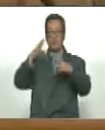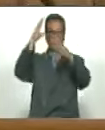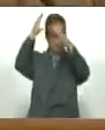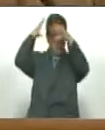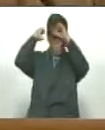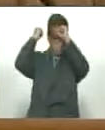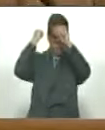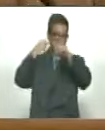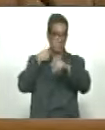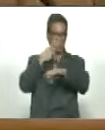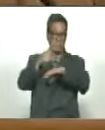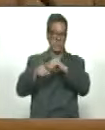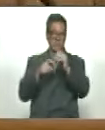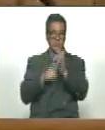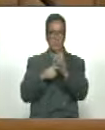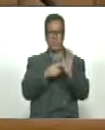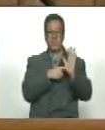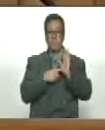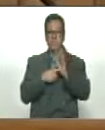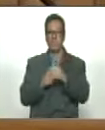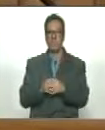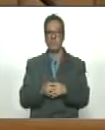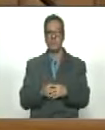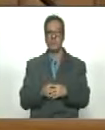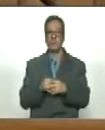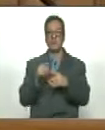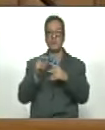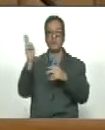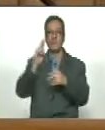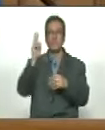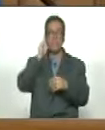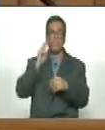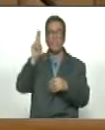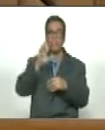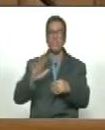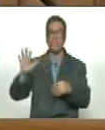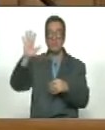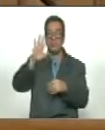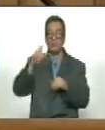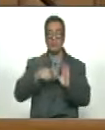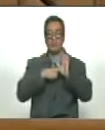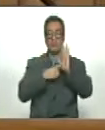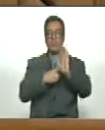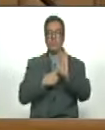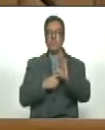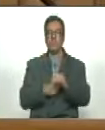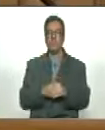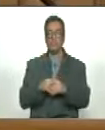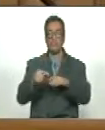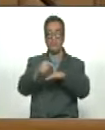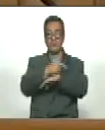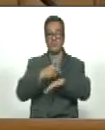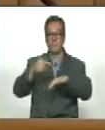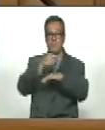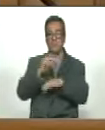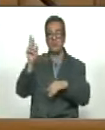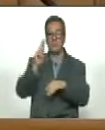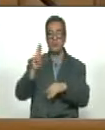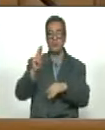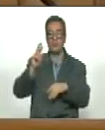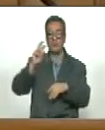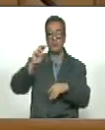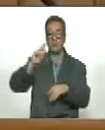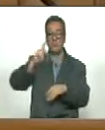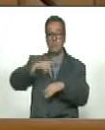embajador extraordinario y plenipotenciario de la República Bolivariana de Venezuela ante el Gobierno de la República